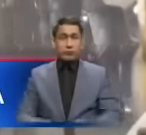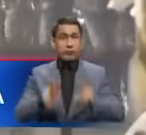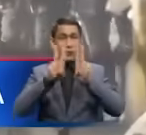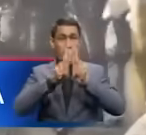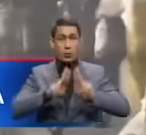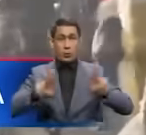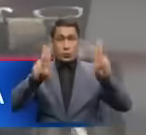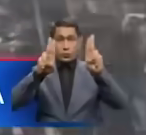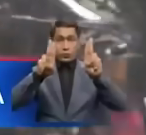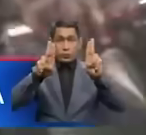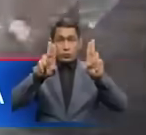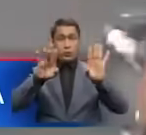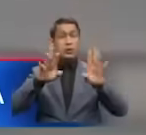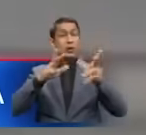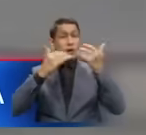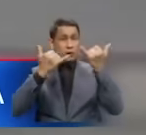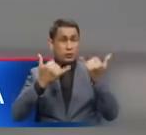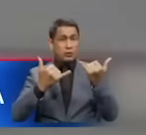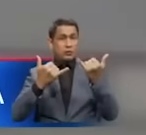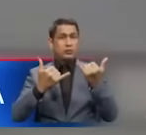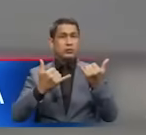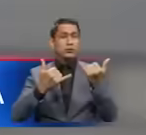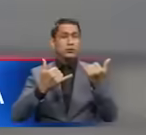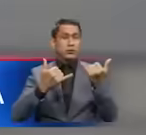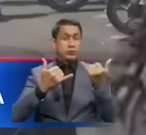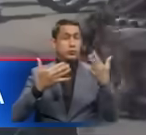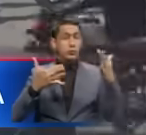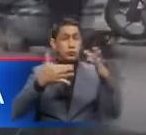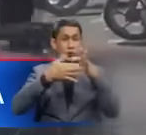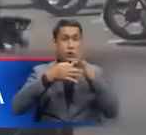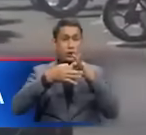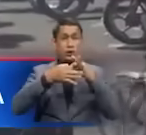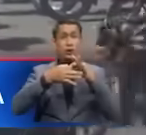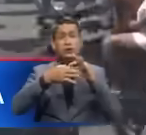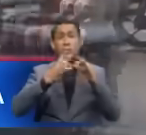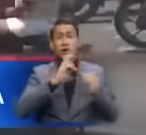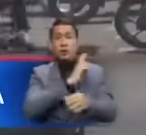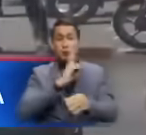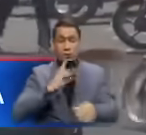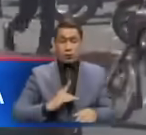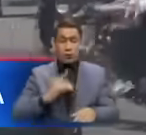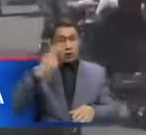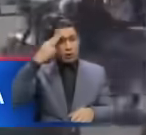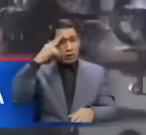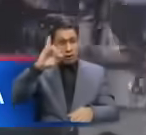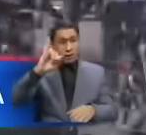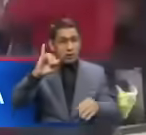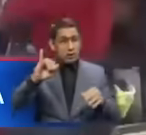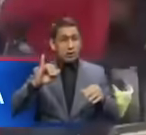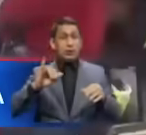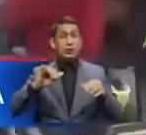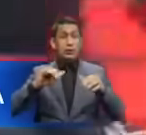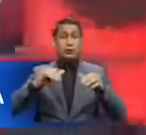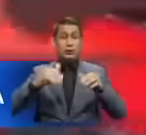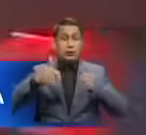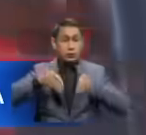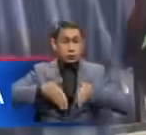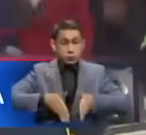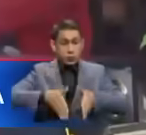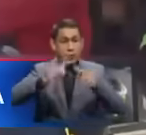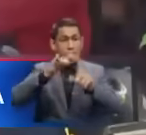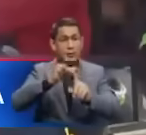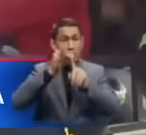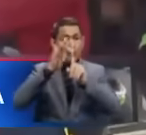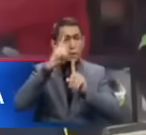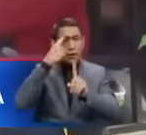Unidas anunció que se encuentra operativo un puente aéreo entre Haití y República Dominicana para permitir el flujo de ayuda humanitaria al país y